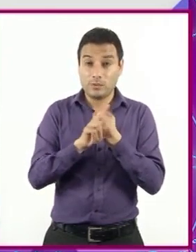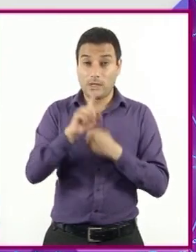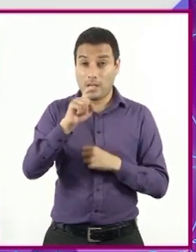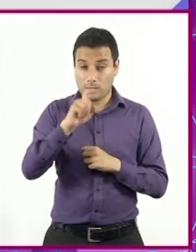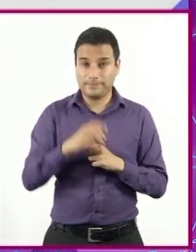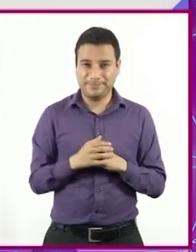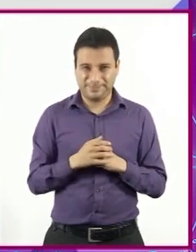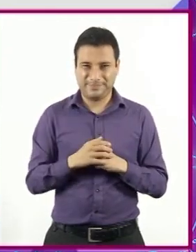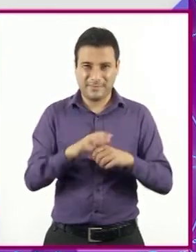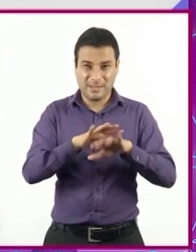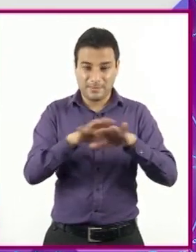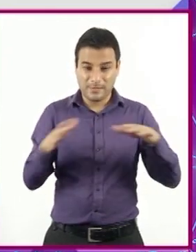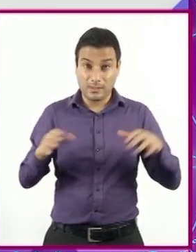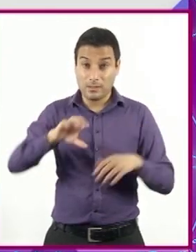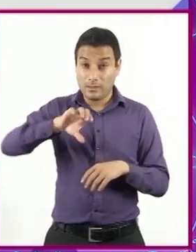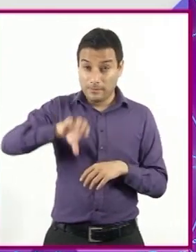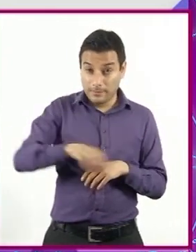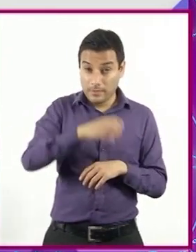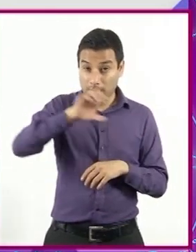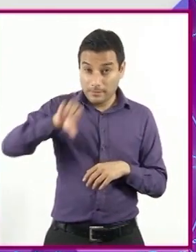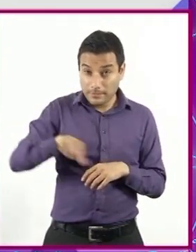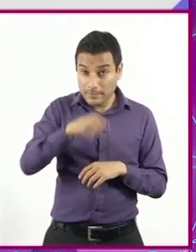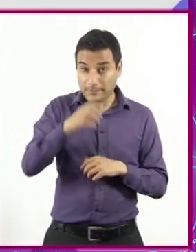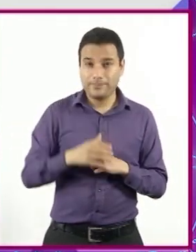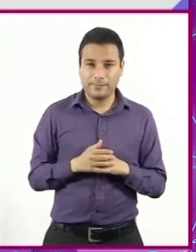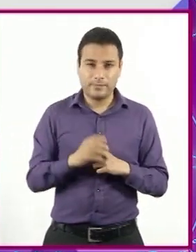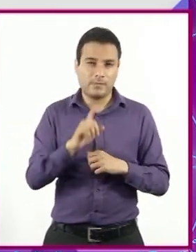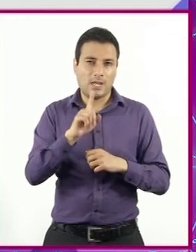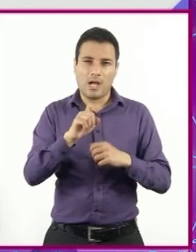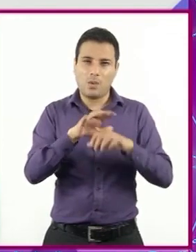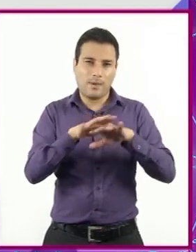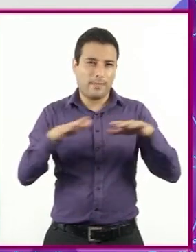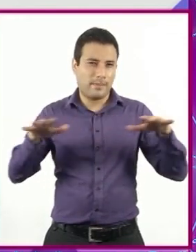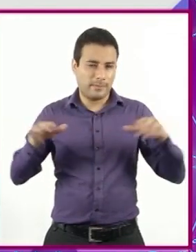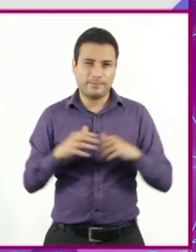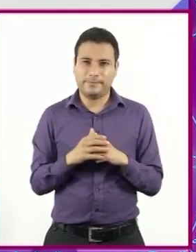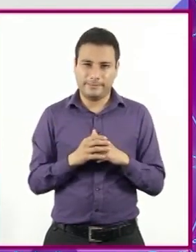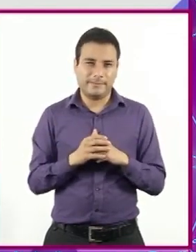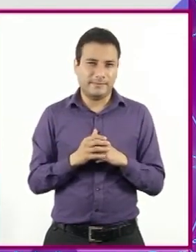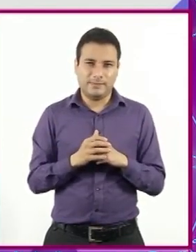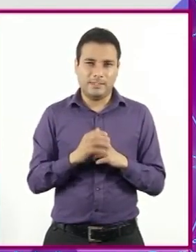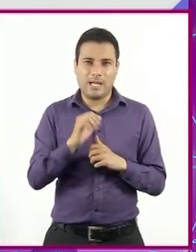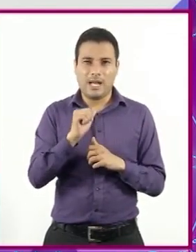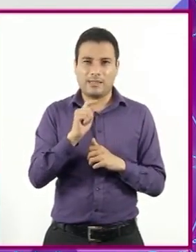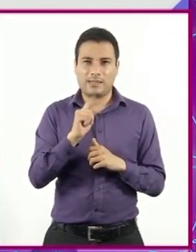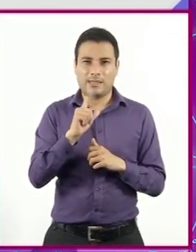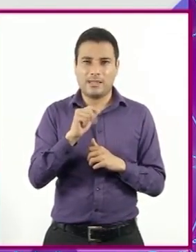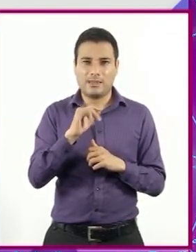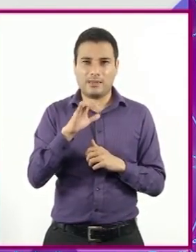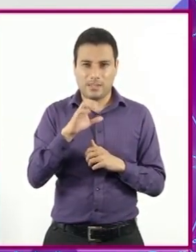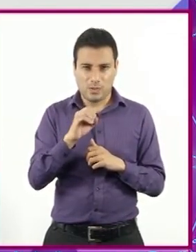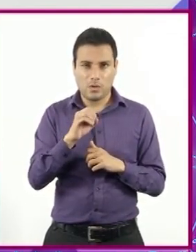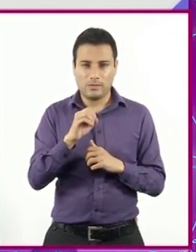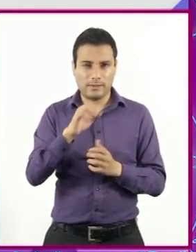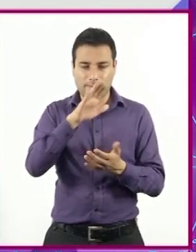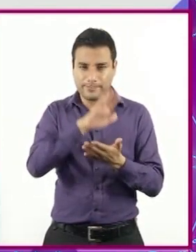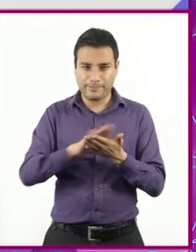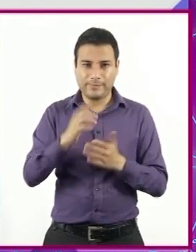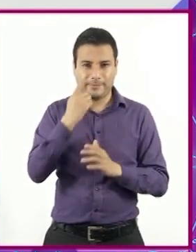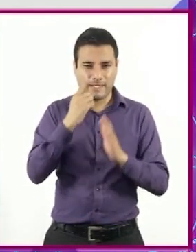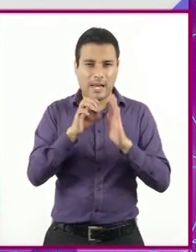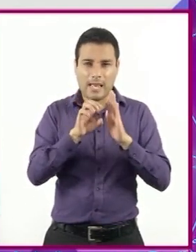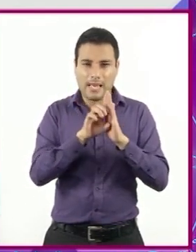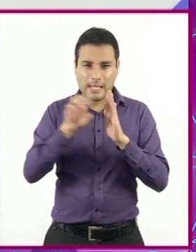Atlántico, lo dejaríamos totalmente seco. Si tuviéramos un paquete de 100 hojas de colores acomodadas,